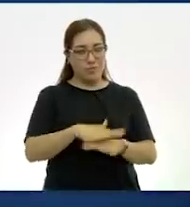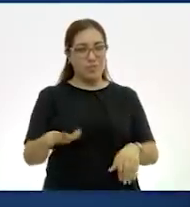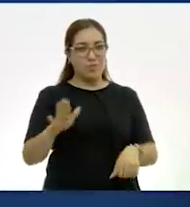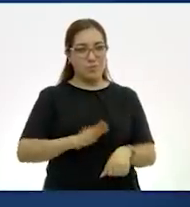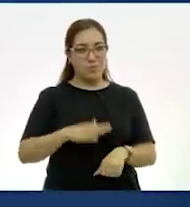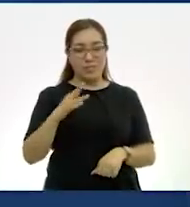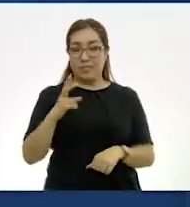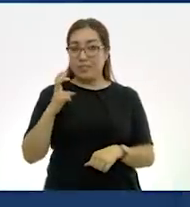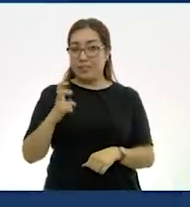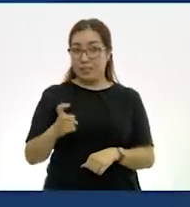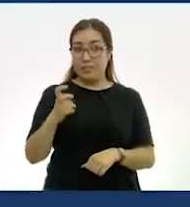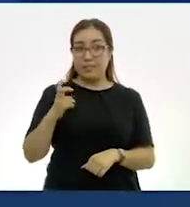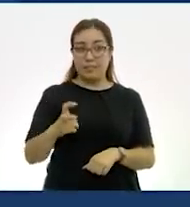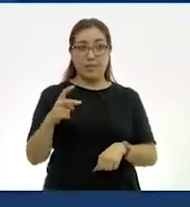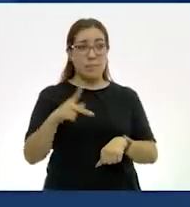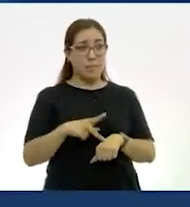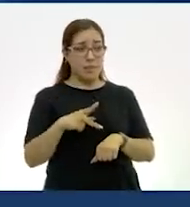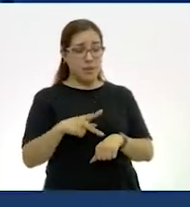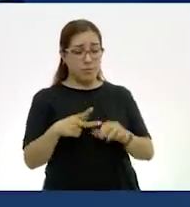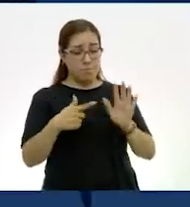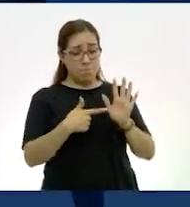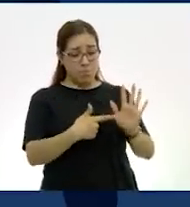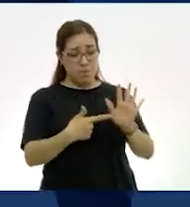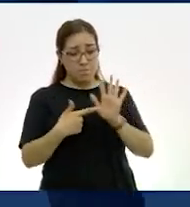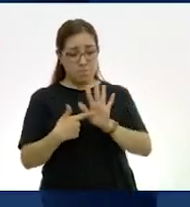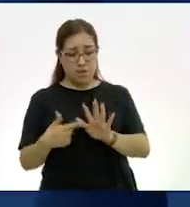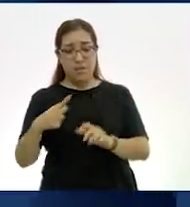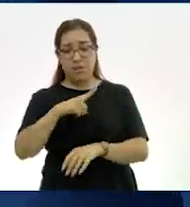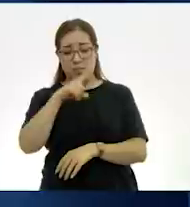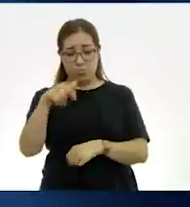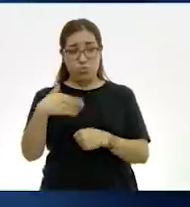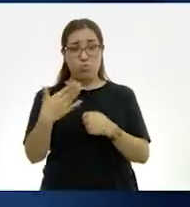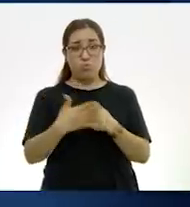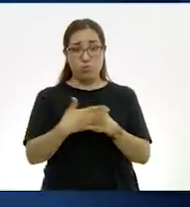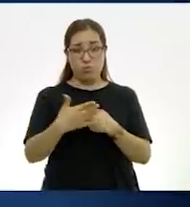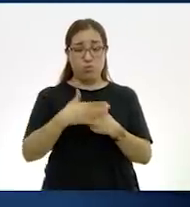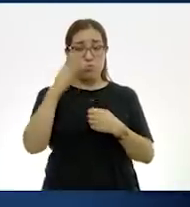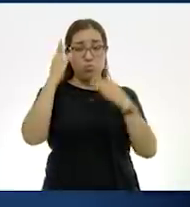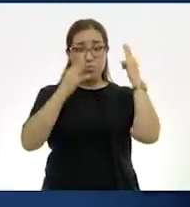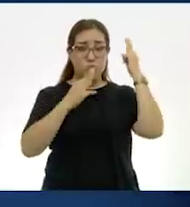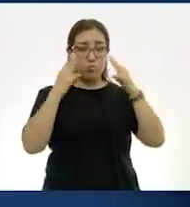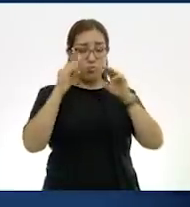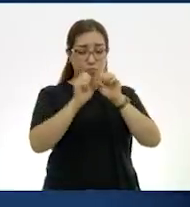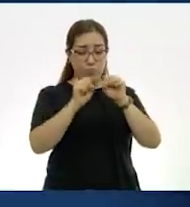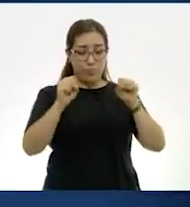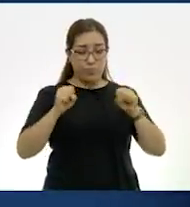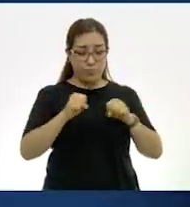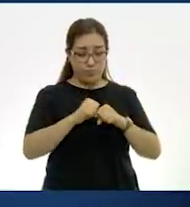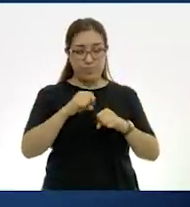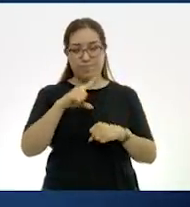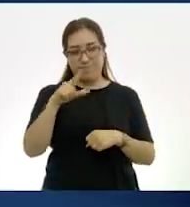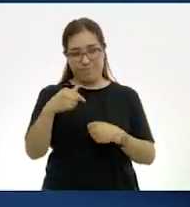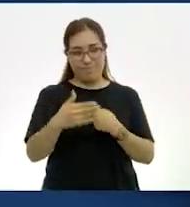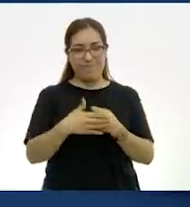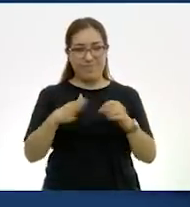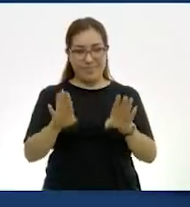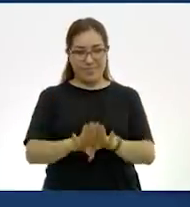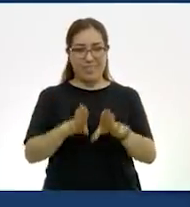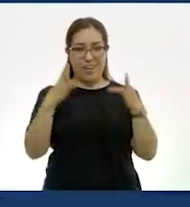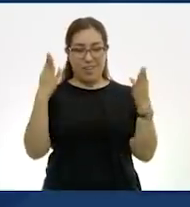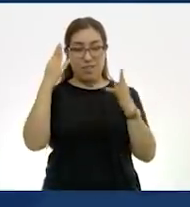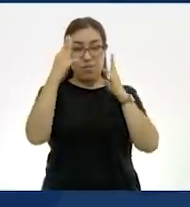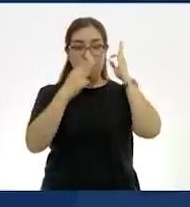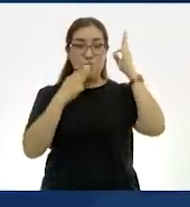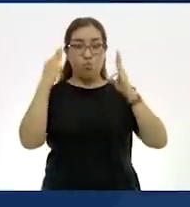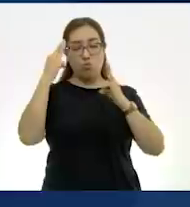Las tablillas de escritura cuneiforme se podrán apreciar en la nueva sala Culturas del Medio Oriente Antiguo, que próximamente abrirá al público en el